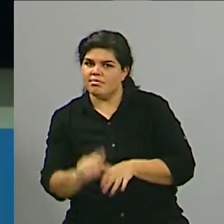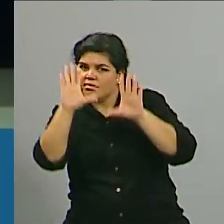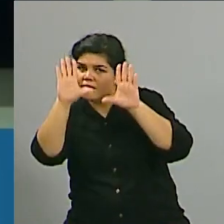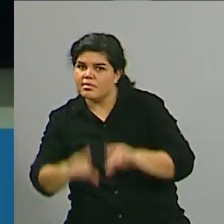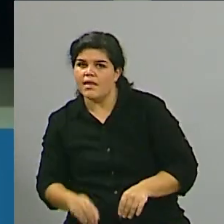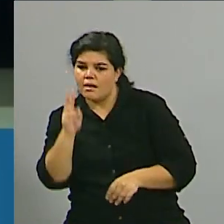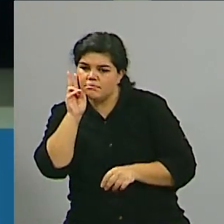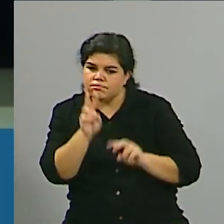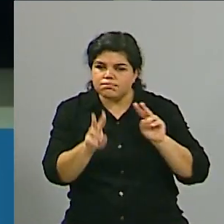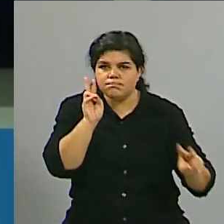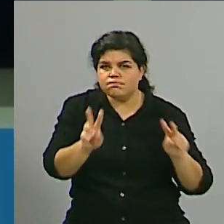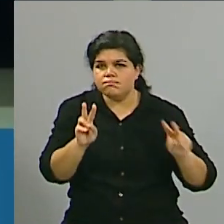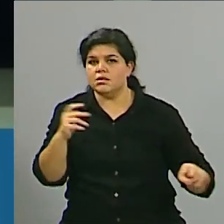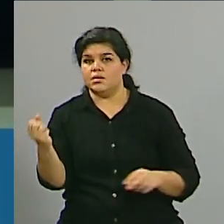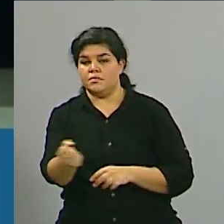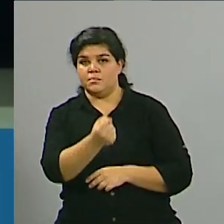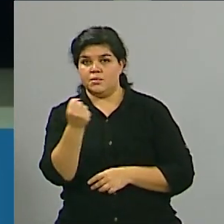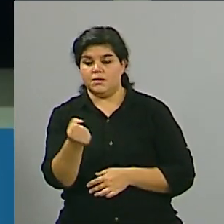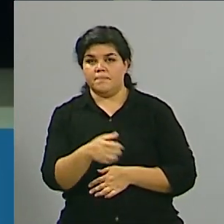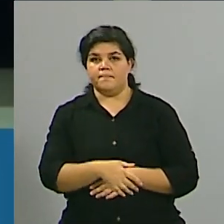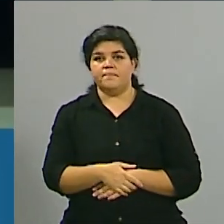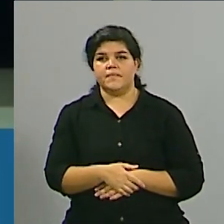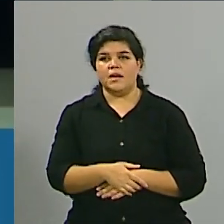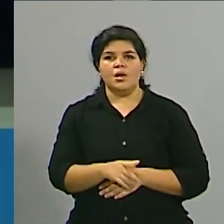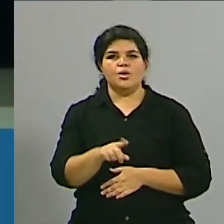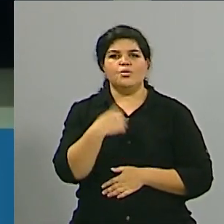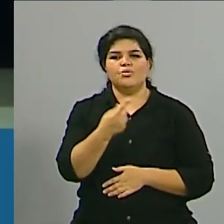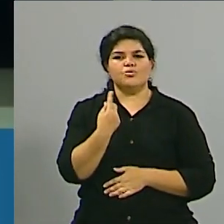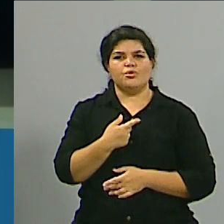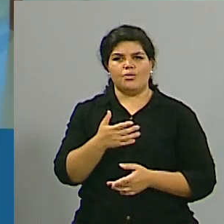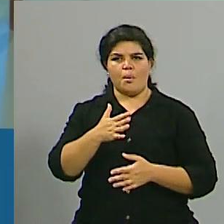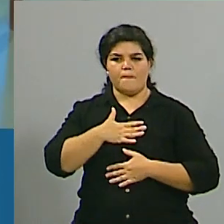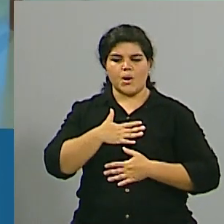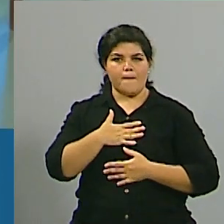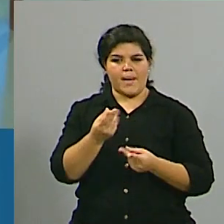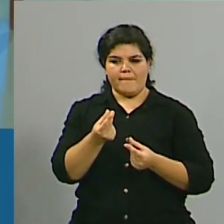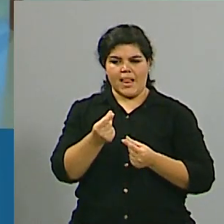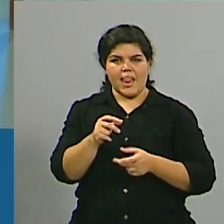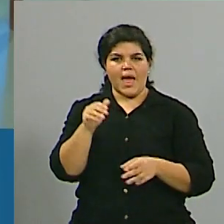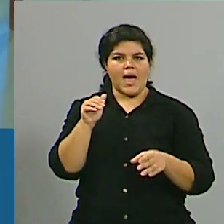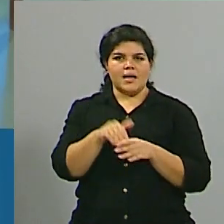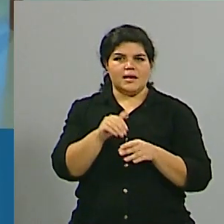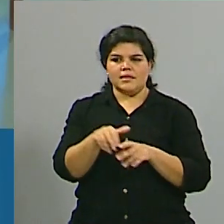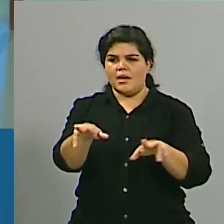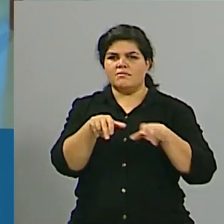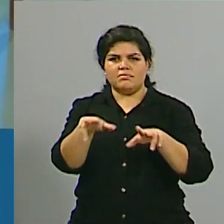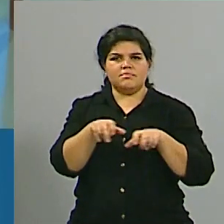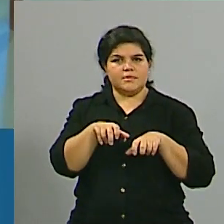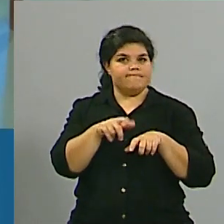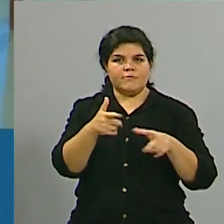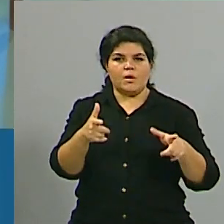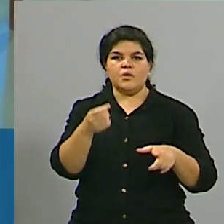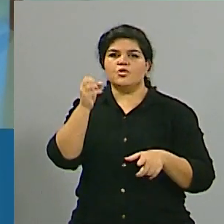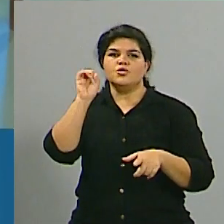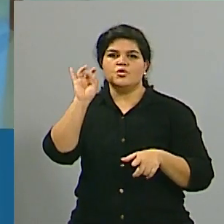doble, todo porque no tenemos recursos genuinos. Nosotros dependemos mucho de la coparticipación provincial. Sí. Es decir, nosotros tenemos un